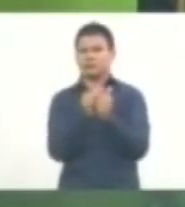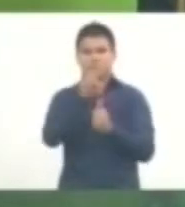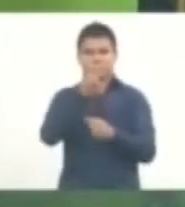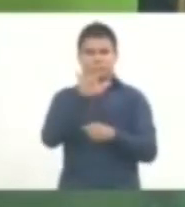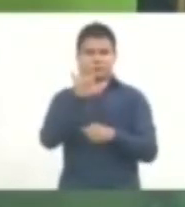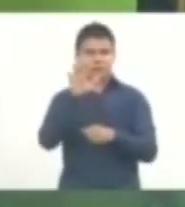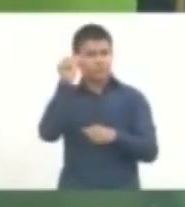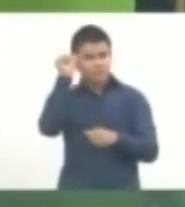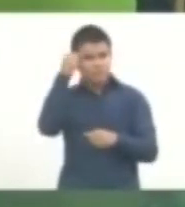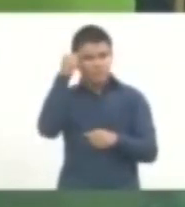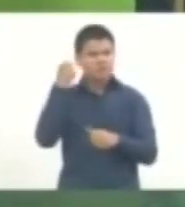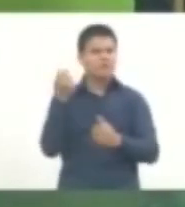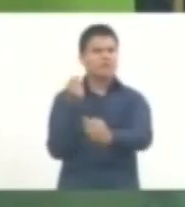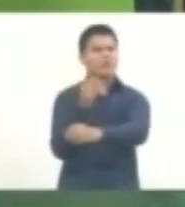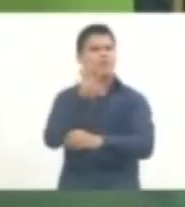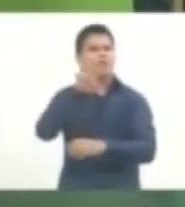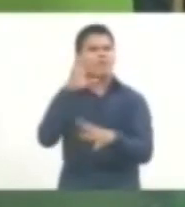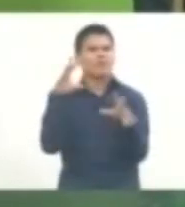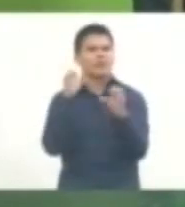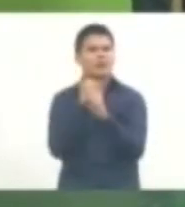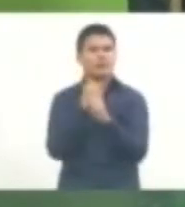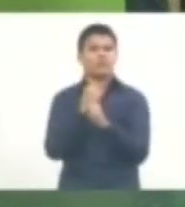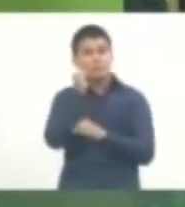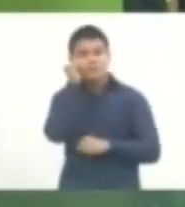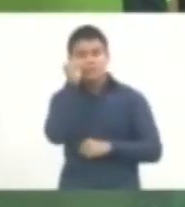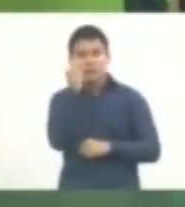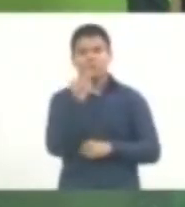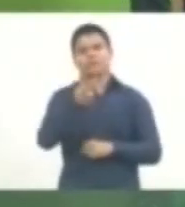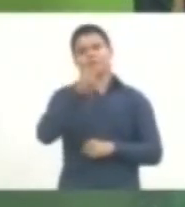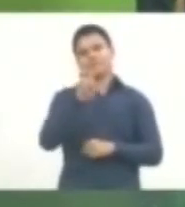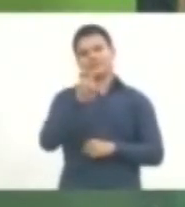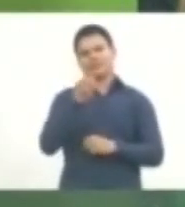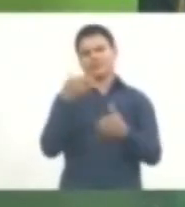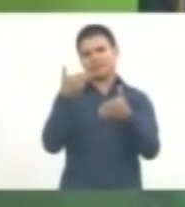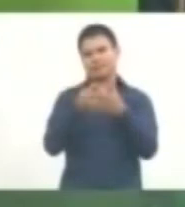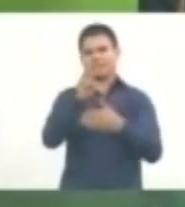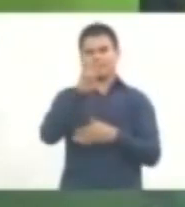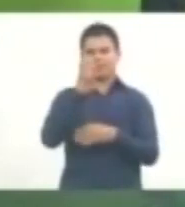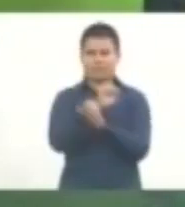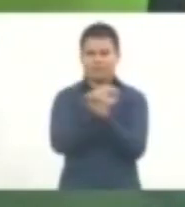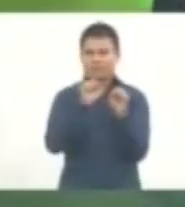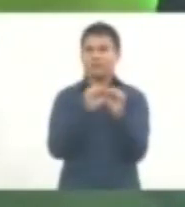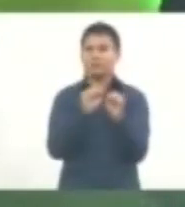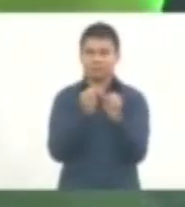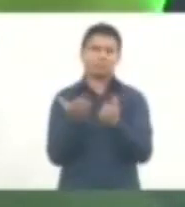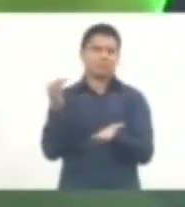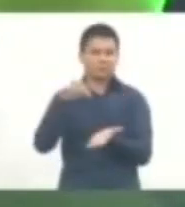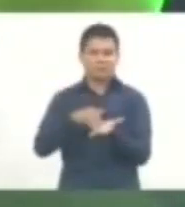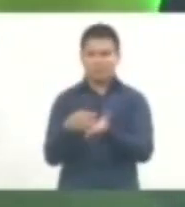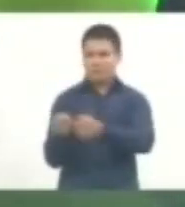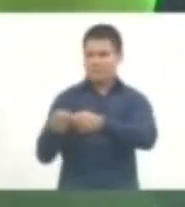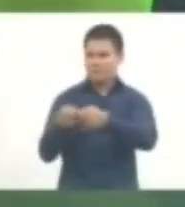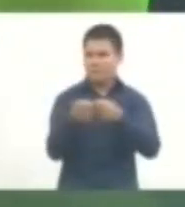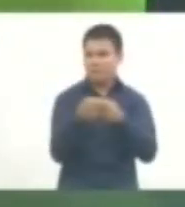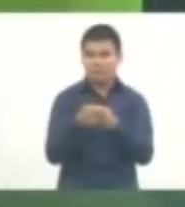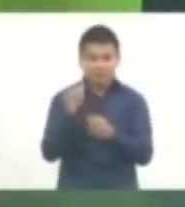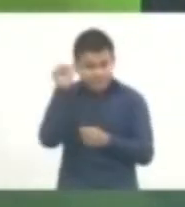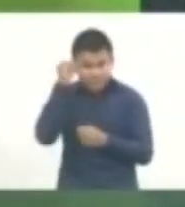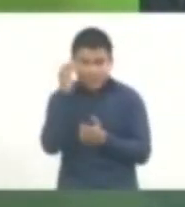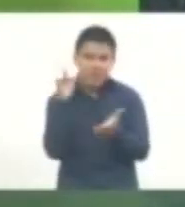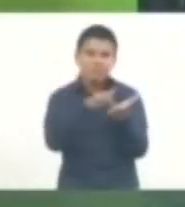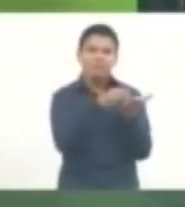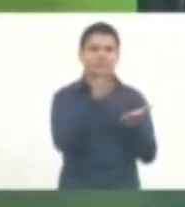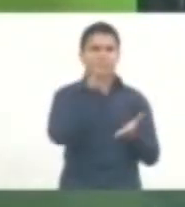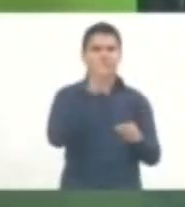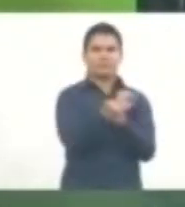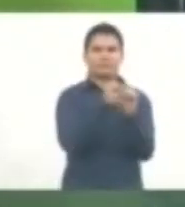5, hasta las 9 de la noche de hoy. Y mañana, de 7 a 8 de la mañana, estaremos entregando estas boletas, porque recuerden que el evento es a las 8 de la